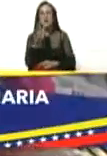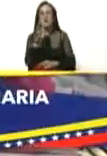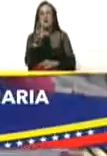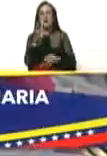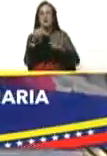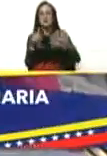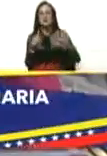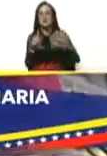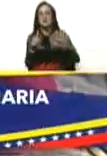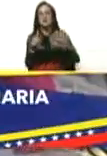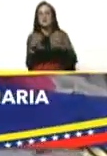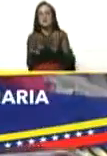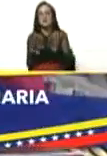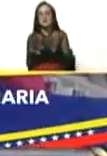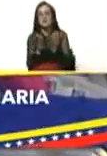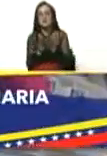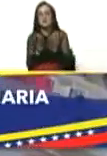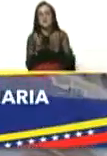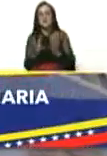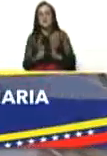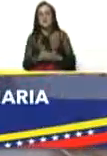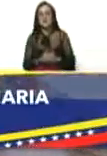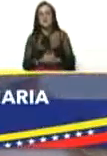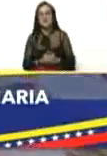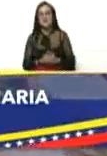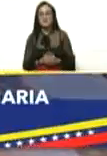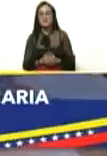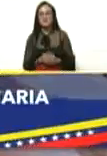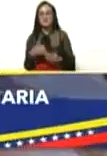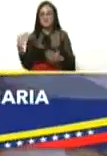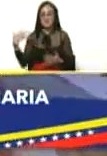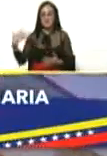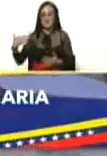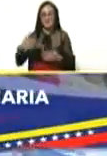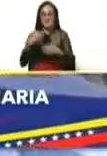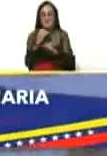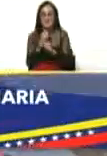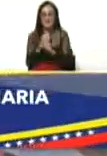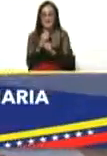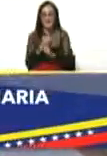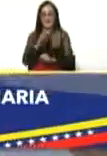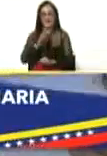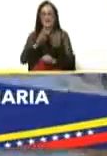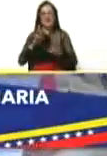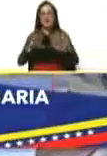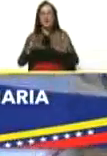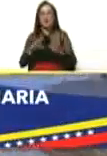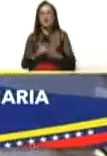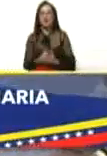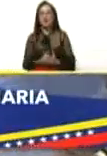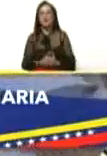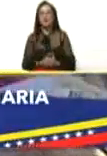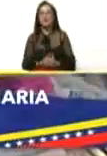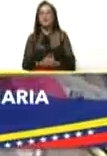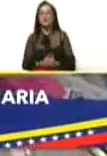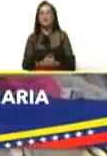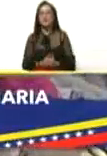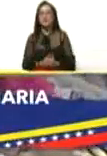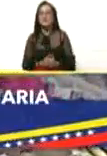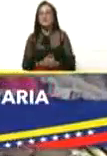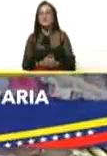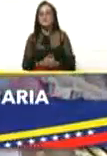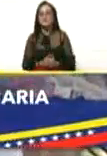146 escuelas, ¿ok? Y venimos trabajando en 38 de ellas, en